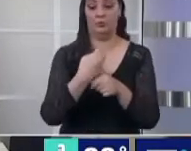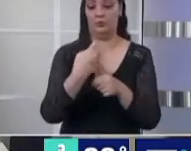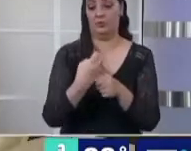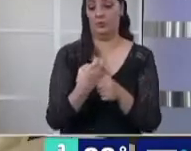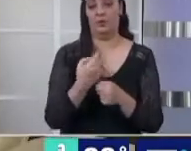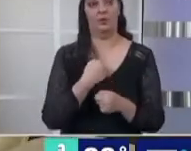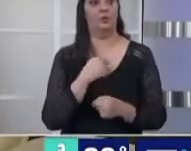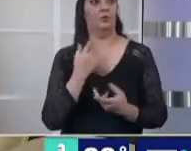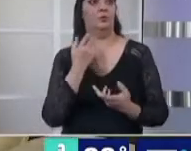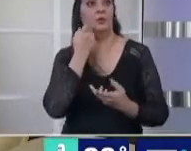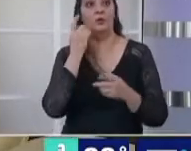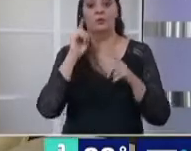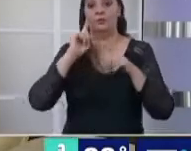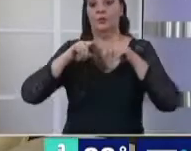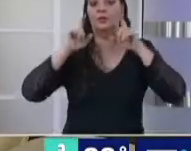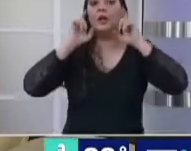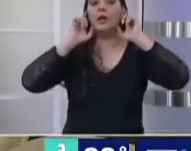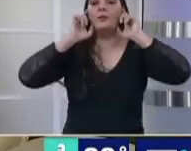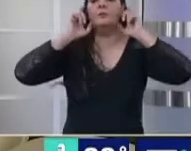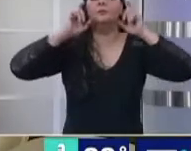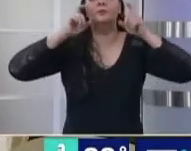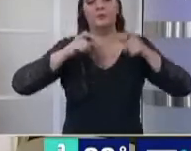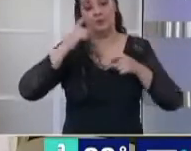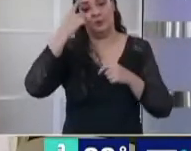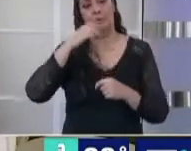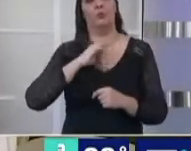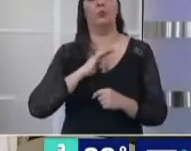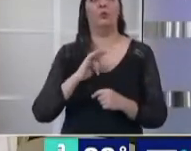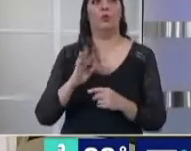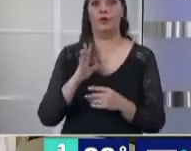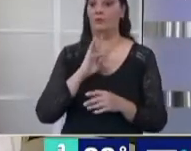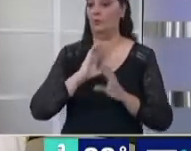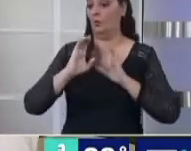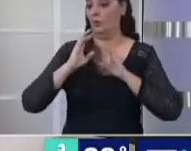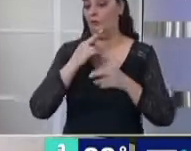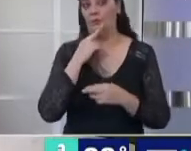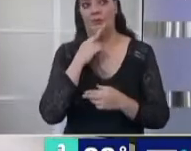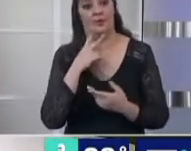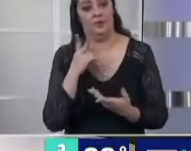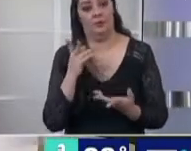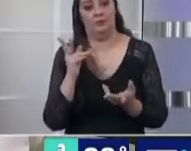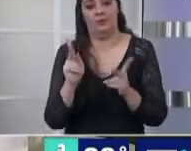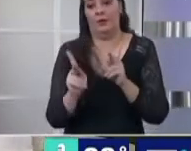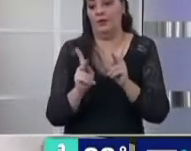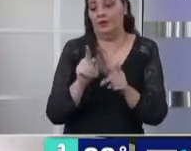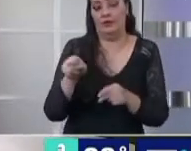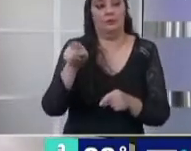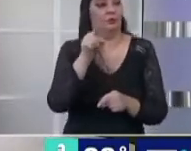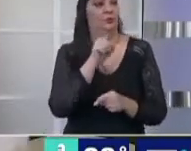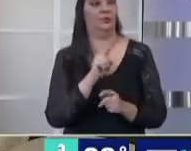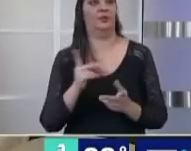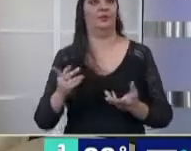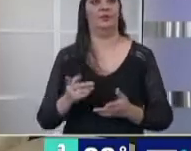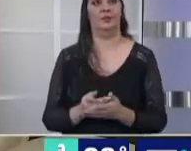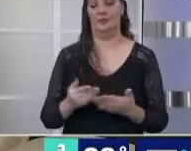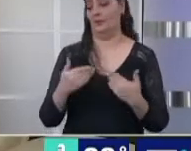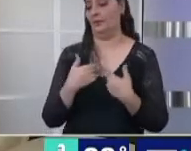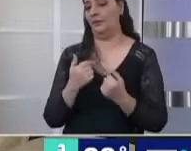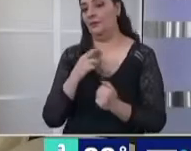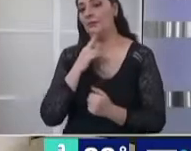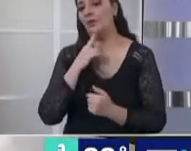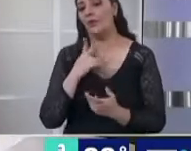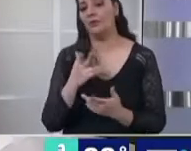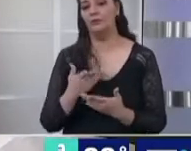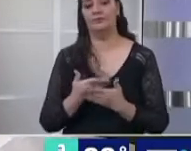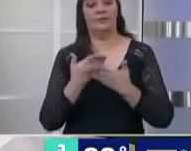a permitirme quitar el cubrebocas para poderme comunicar mejor con todas las personas. Y